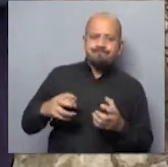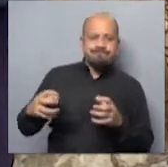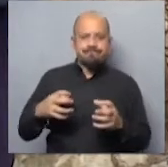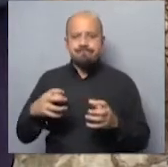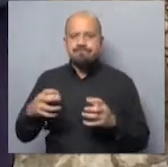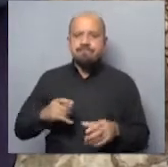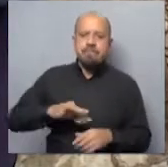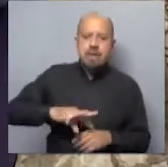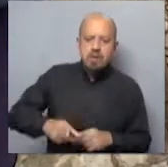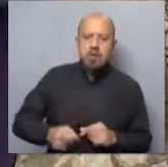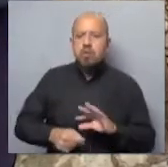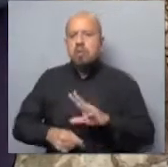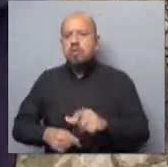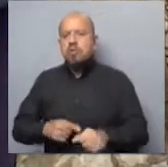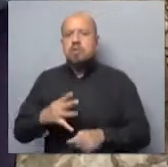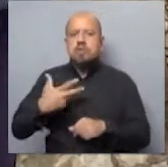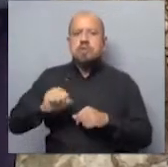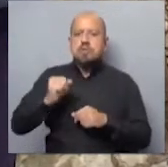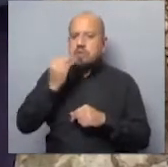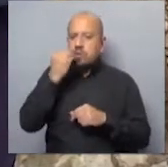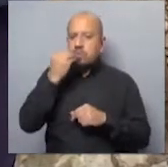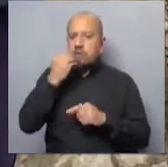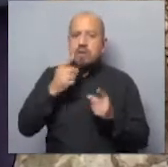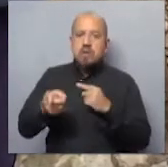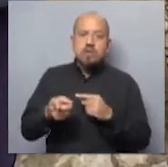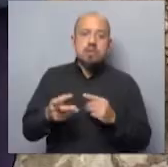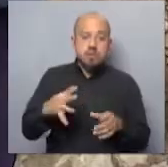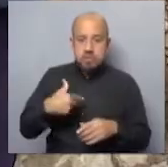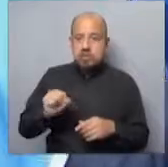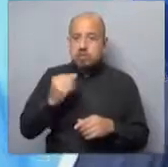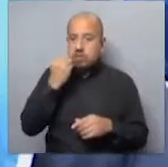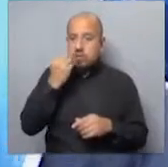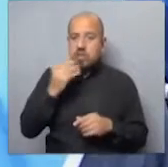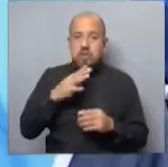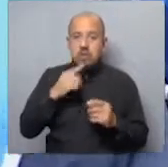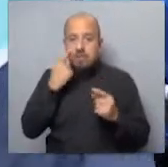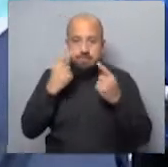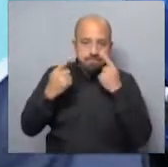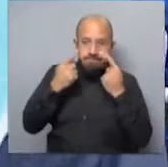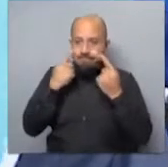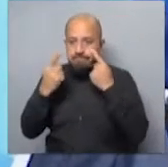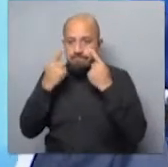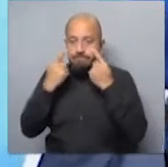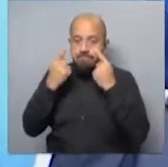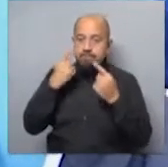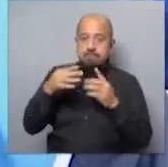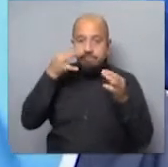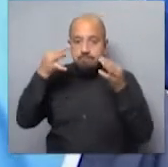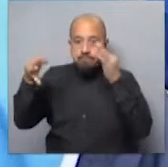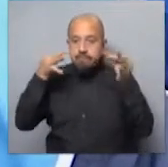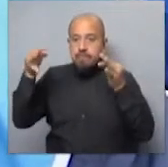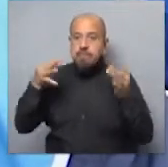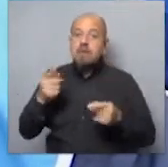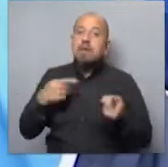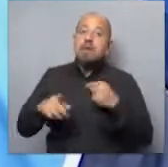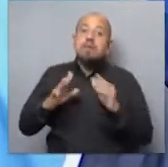que te roban cosas, que te llevan hasta la comida que dejas ahí para poder comer, y tenés que estar así, para un lado y para otro. Y bueno,